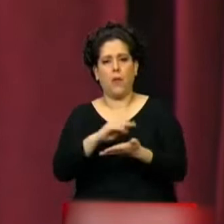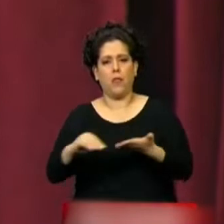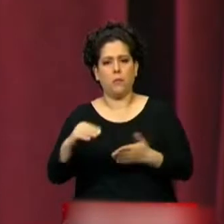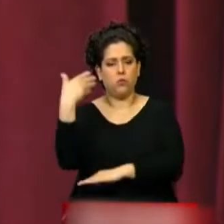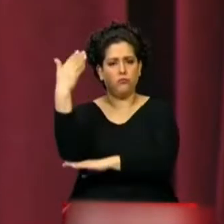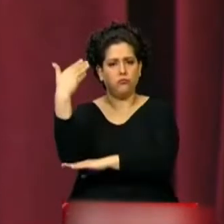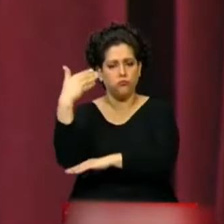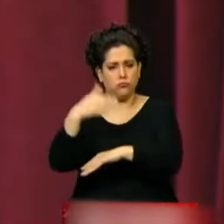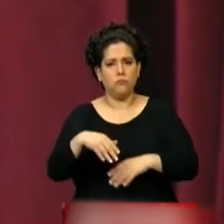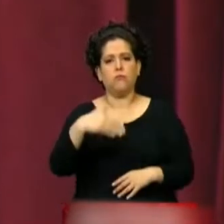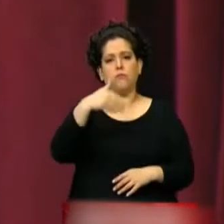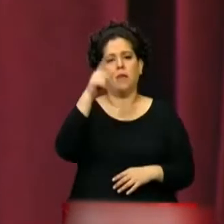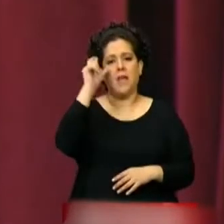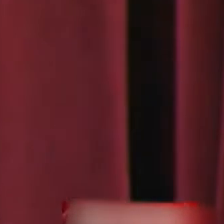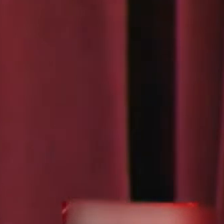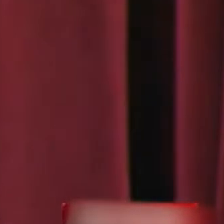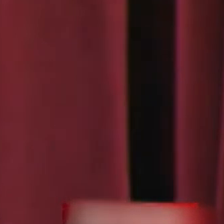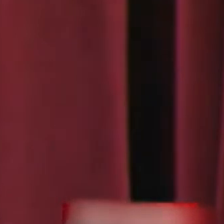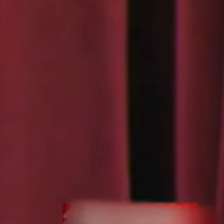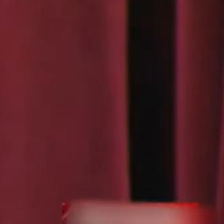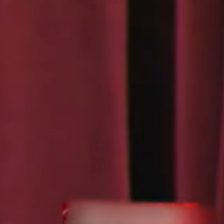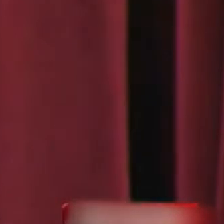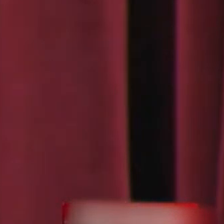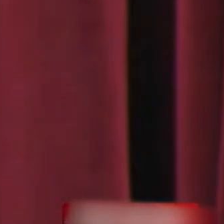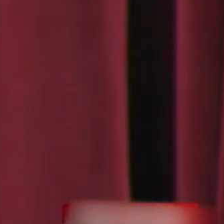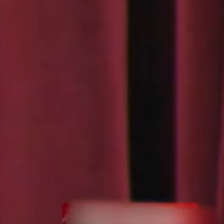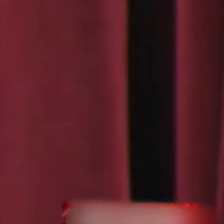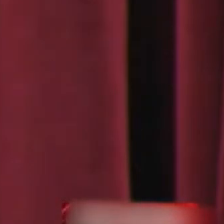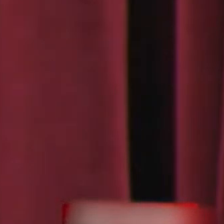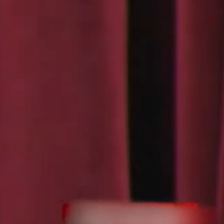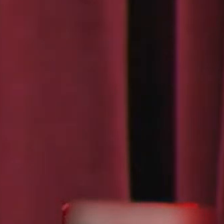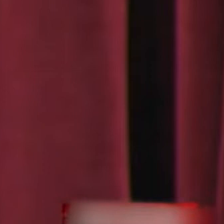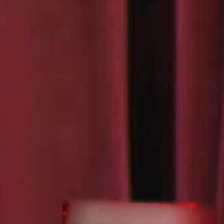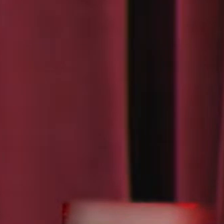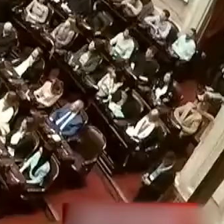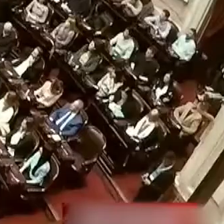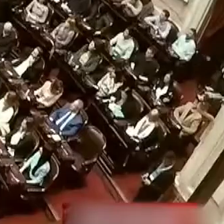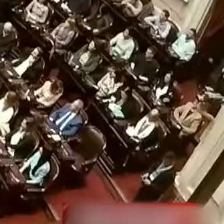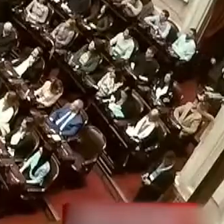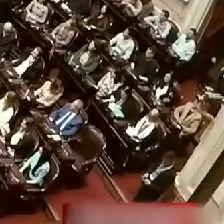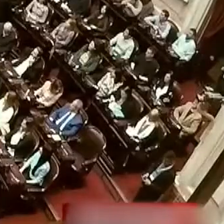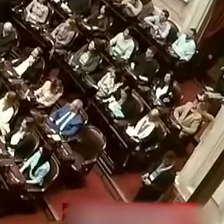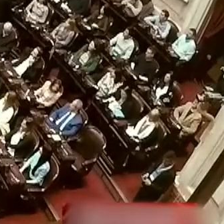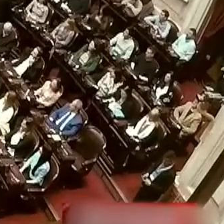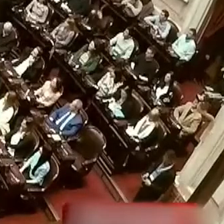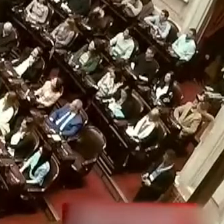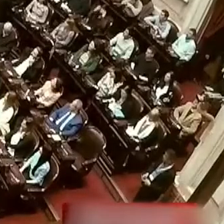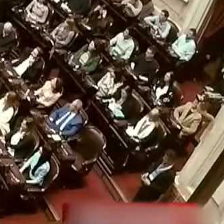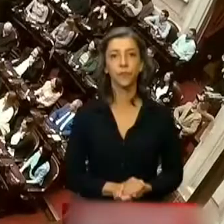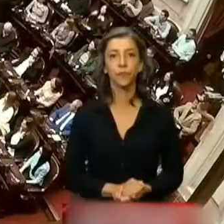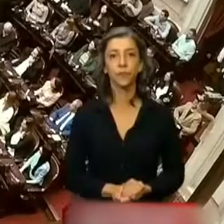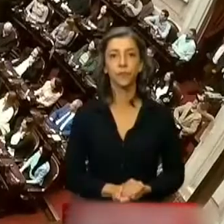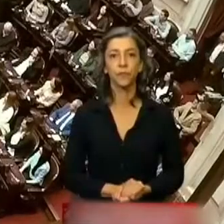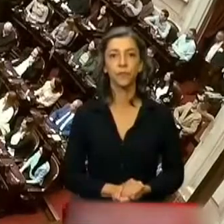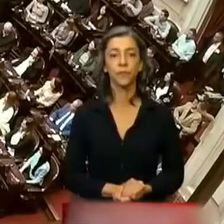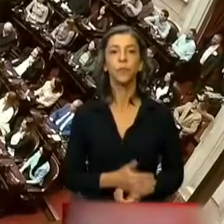del paso a la inmortalidad del padre de la patria, general Don José de San Martín, no sea trasladable y se tenga